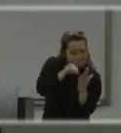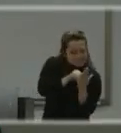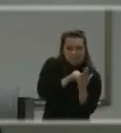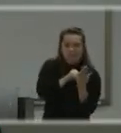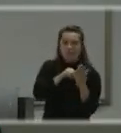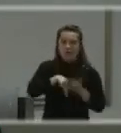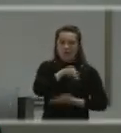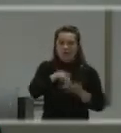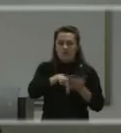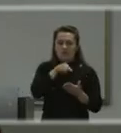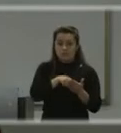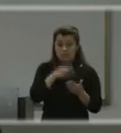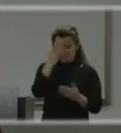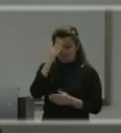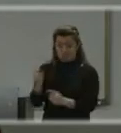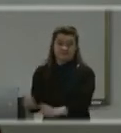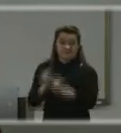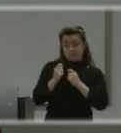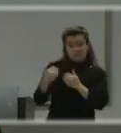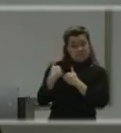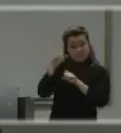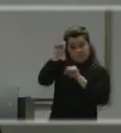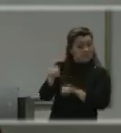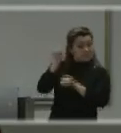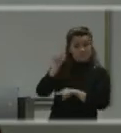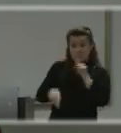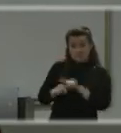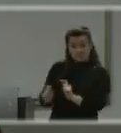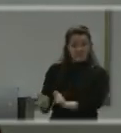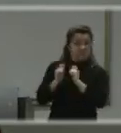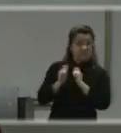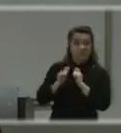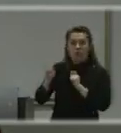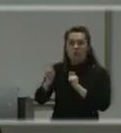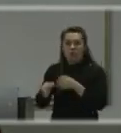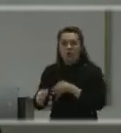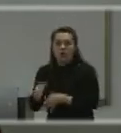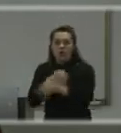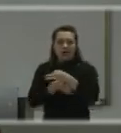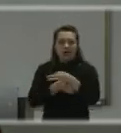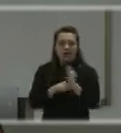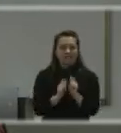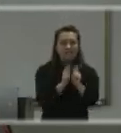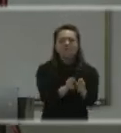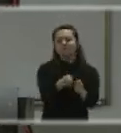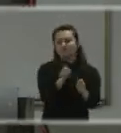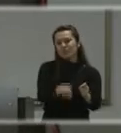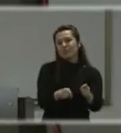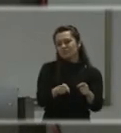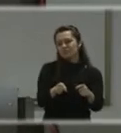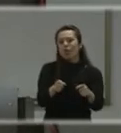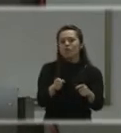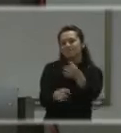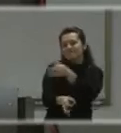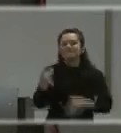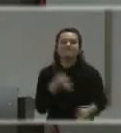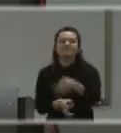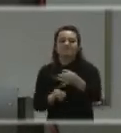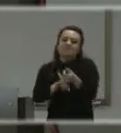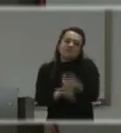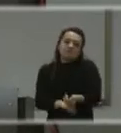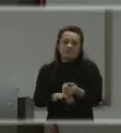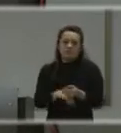el mecanismo de interdicción y de sustitución de la capacidad jurídica es lo que se utiliza para determinar el